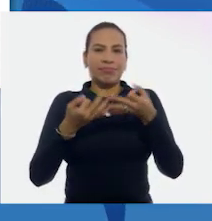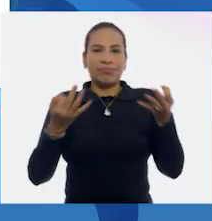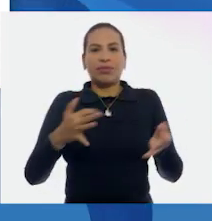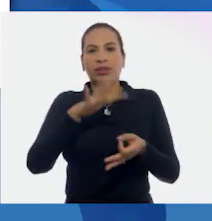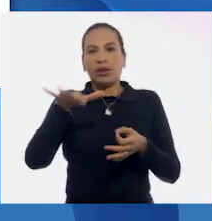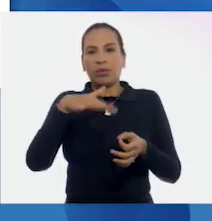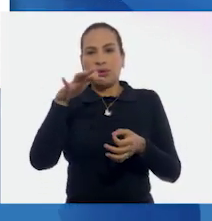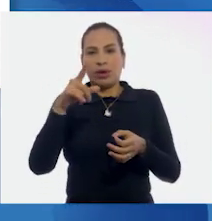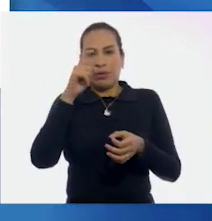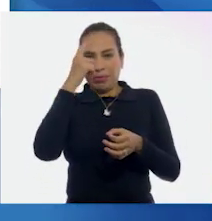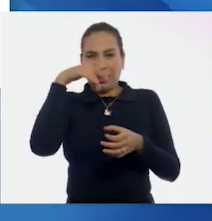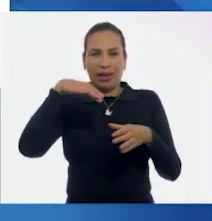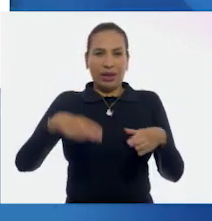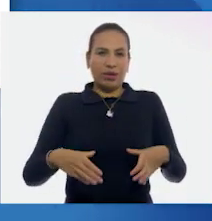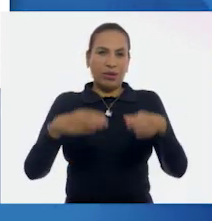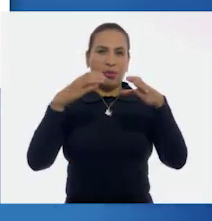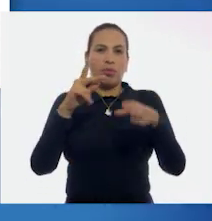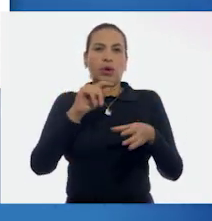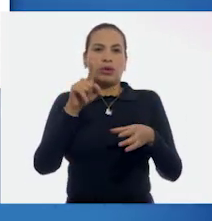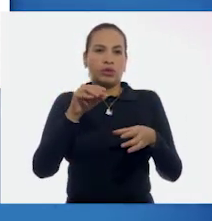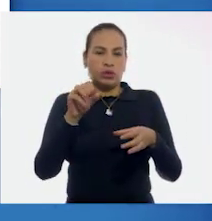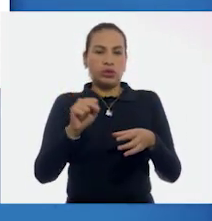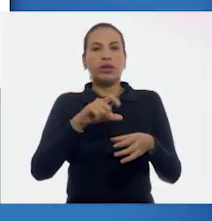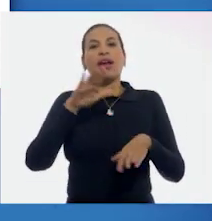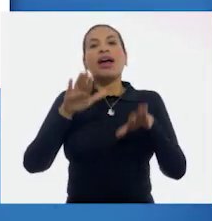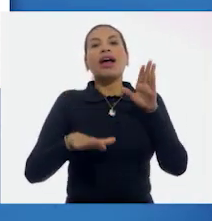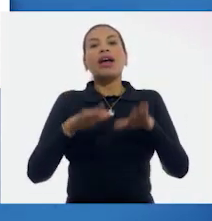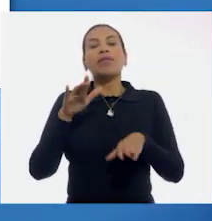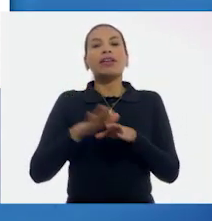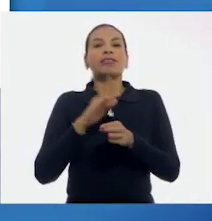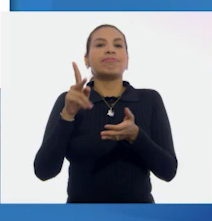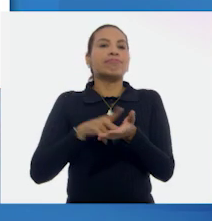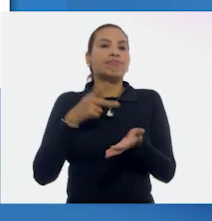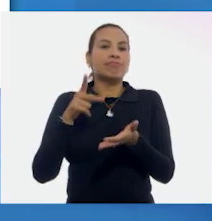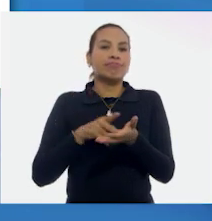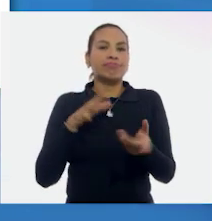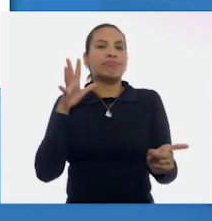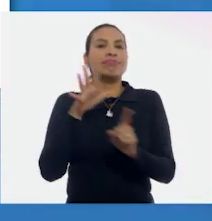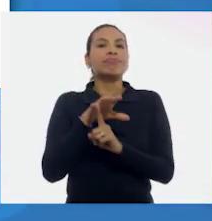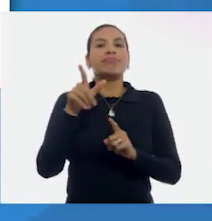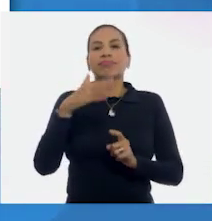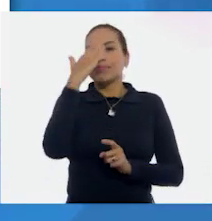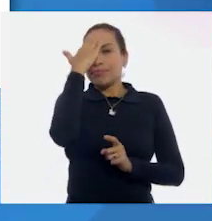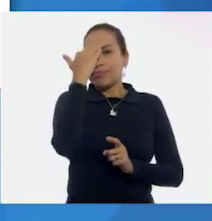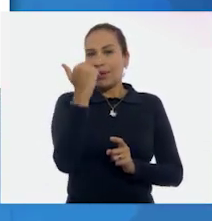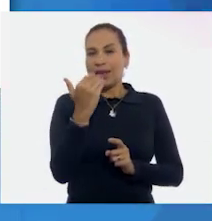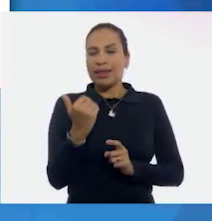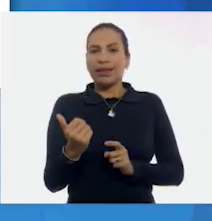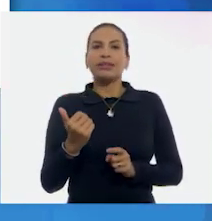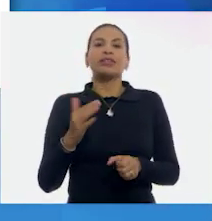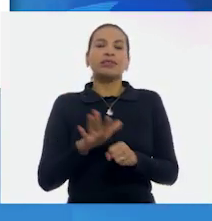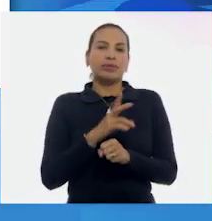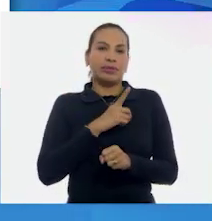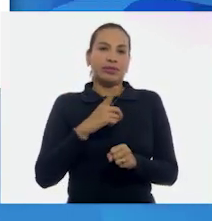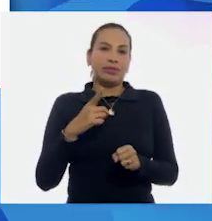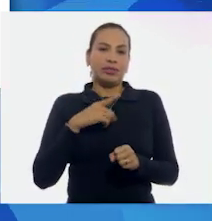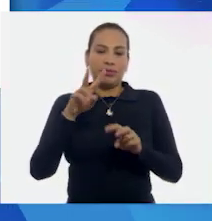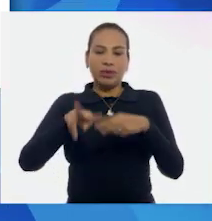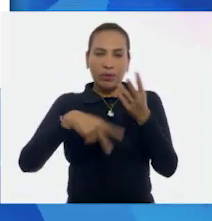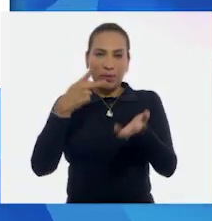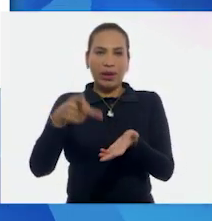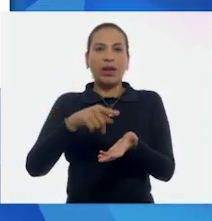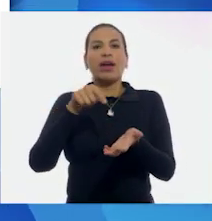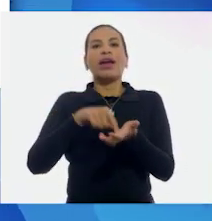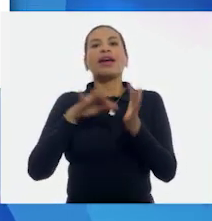buscar pozos. En muchas ocasiones fueron atacados por los mayas, por lo que tuvieron que hacerse a la mar